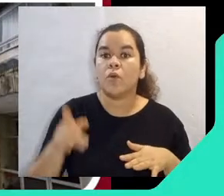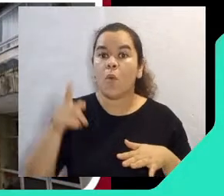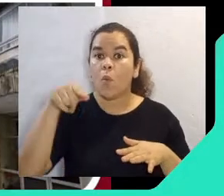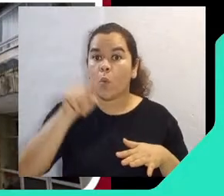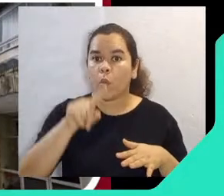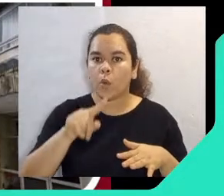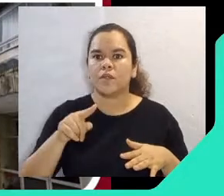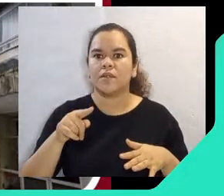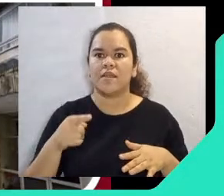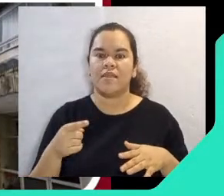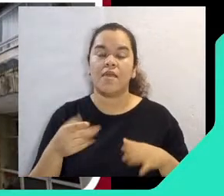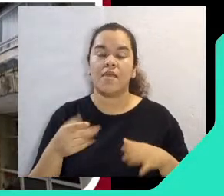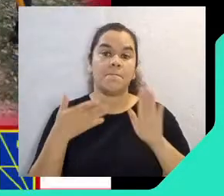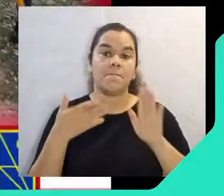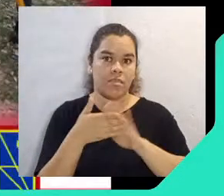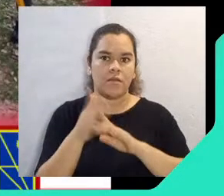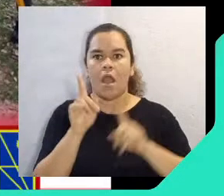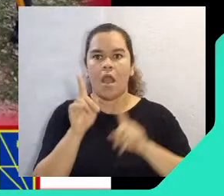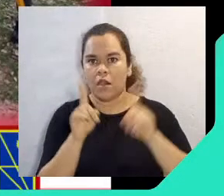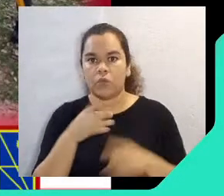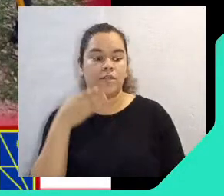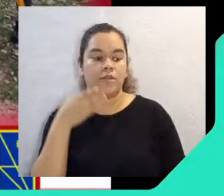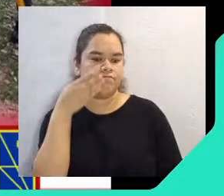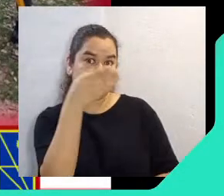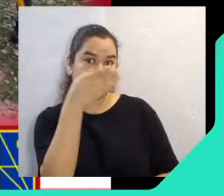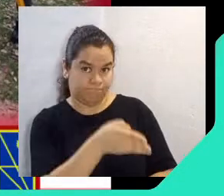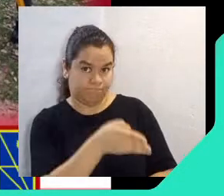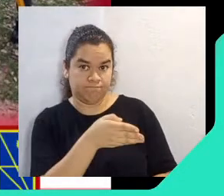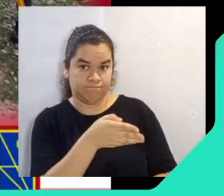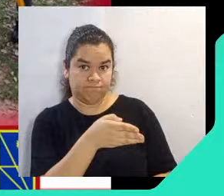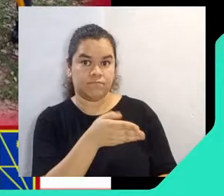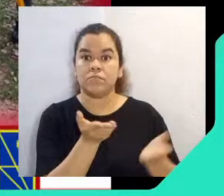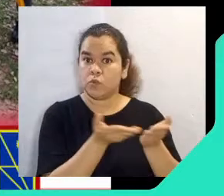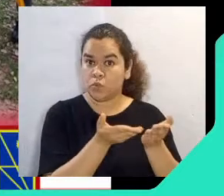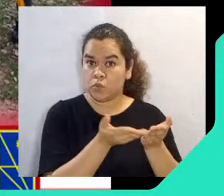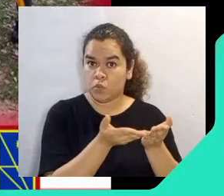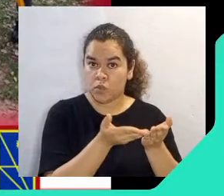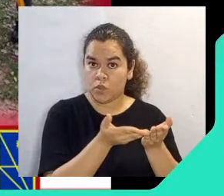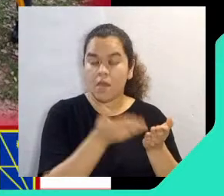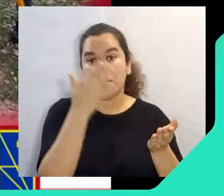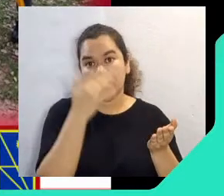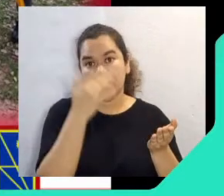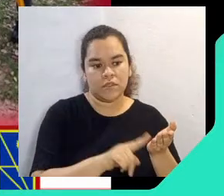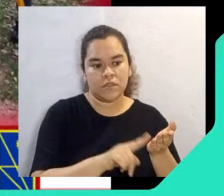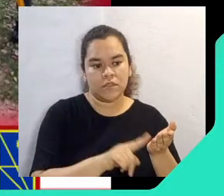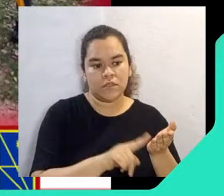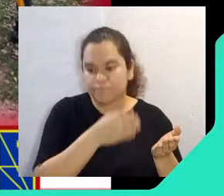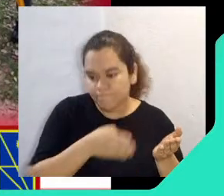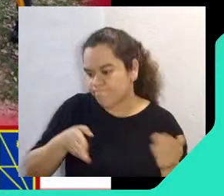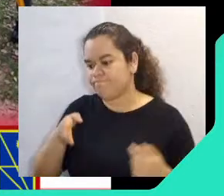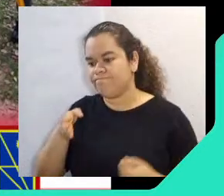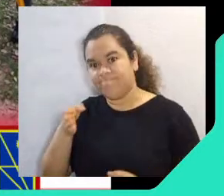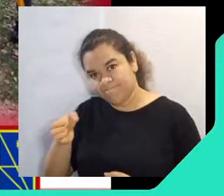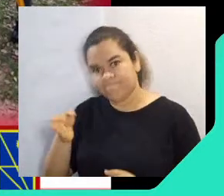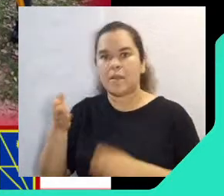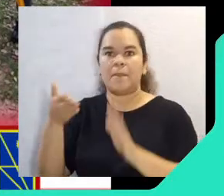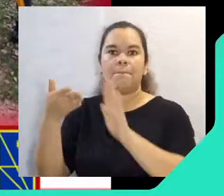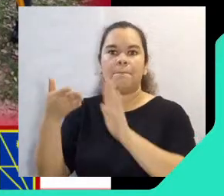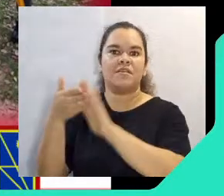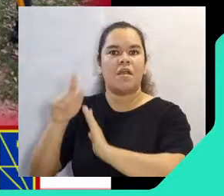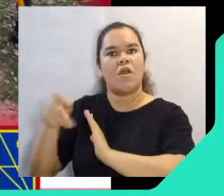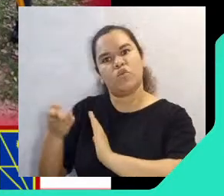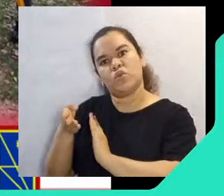algunas asignaturas en la facultad que está por 9 de julio. Bueno, la carrera tiene